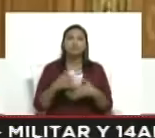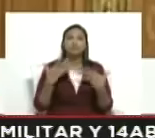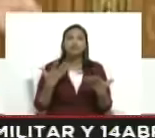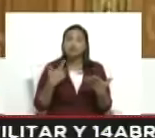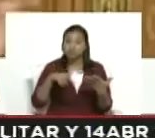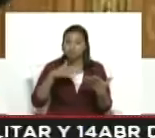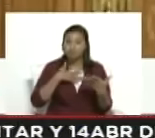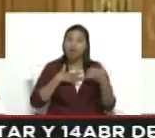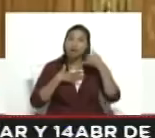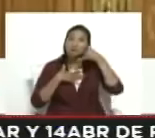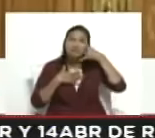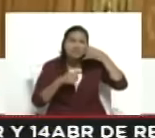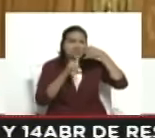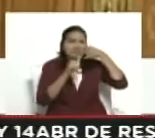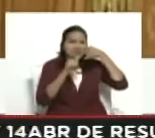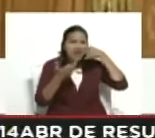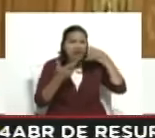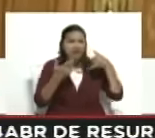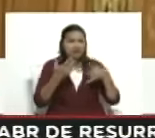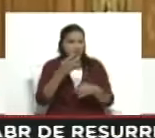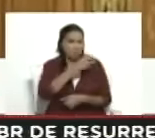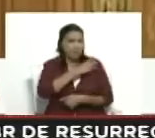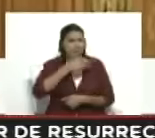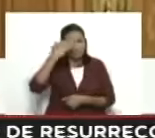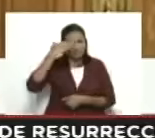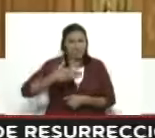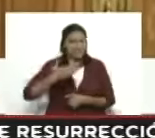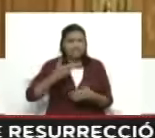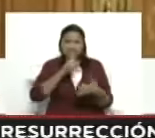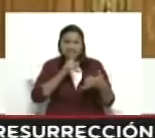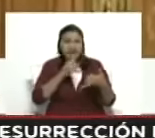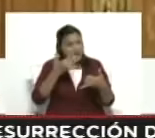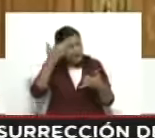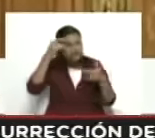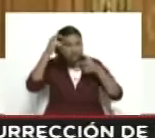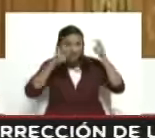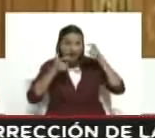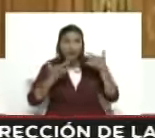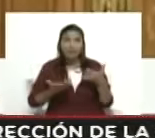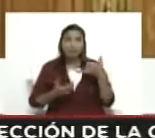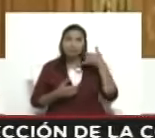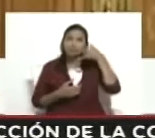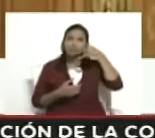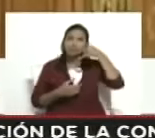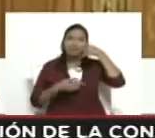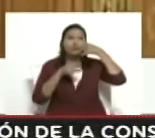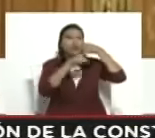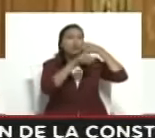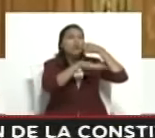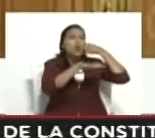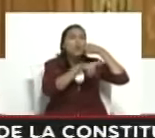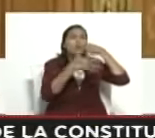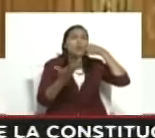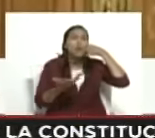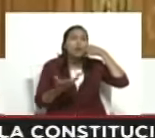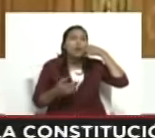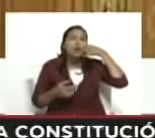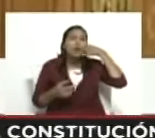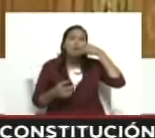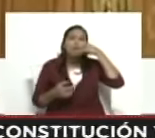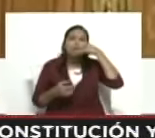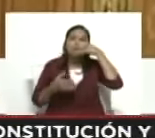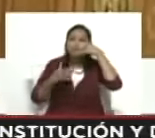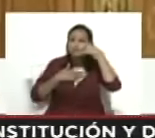jefe. ¿Pero quién es el comandante en jefe? ¿Vale? Comandante Chávez. Le dije, ¿dónde estás? ¿Dónde está? Estoy aquí en